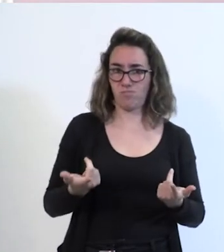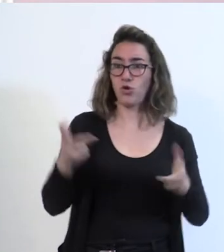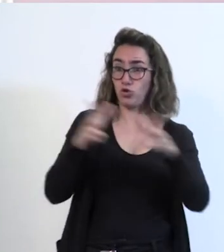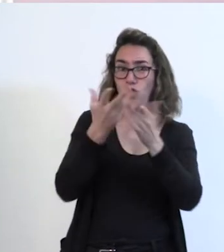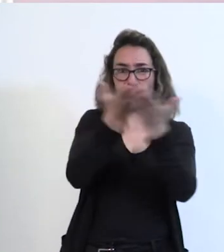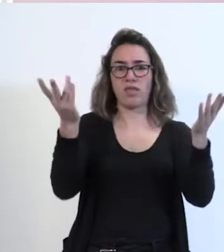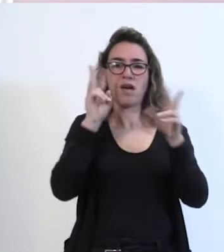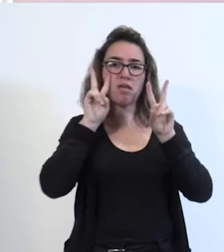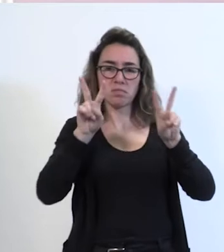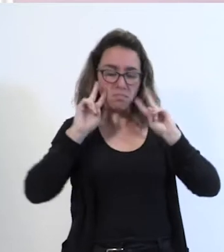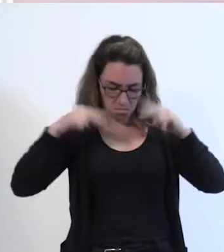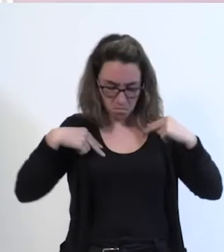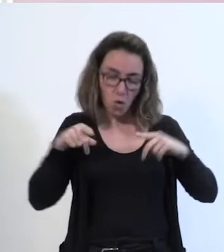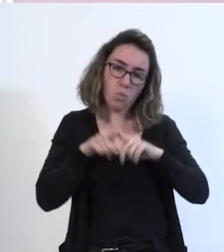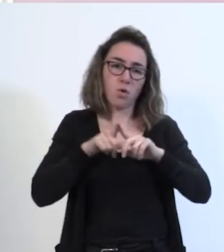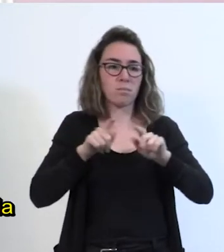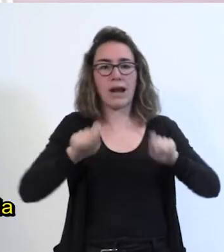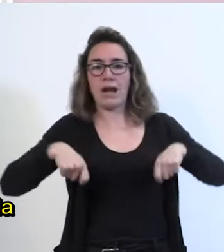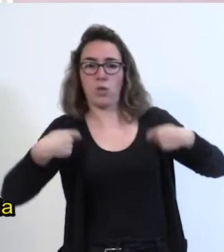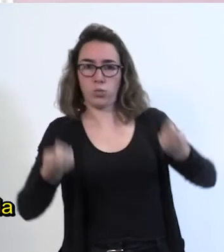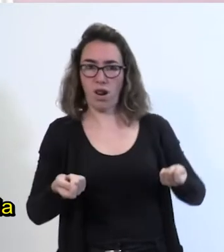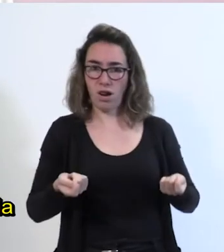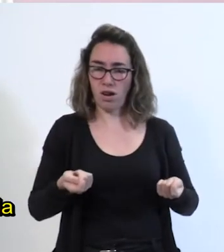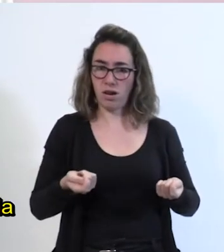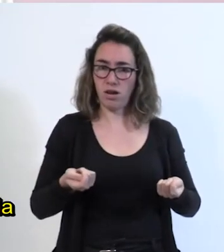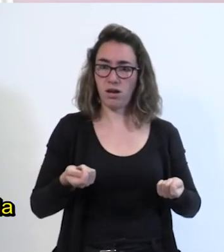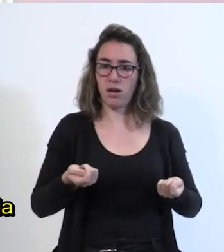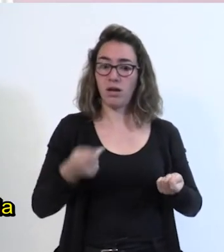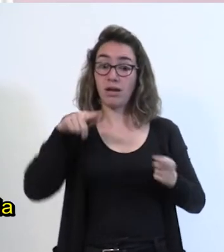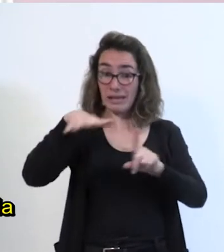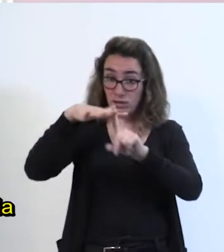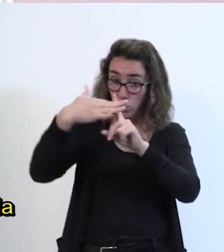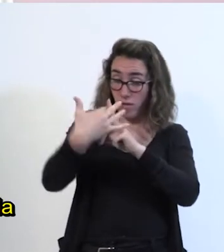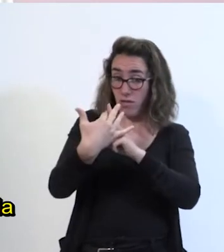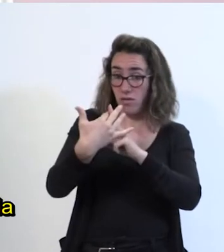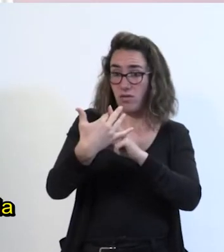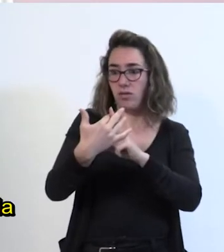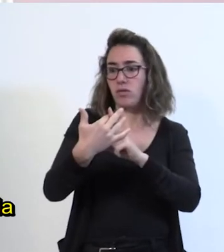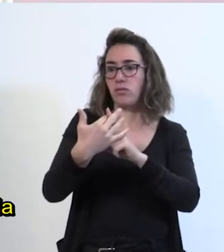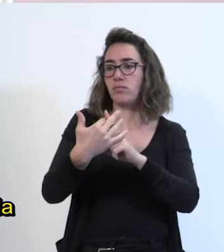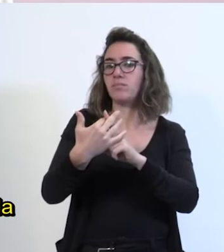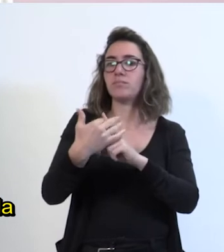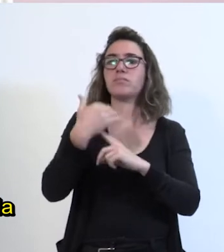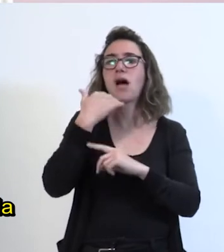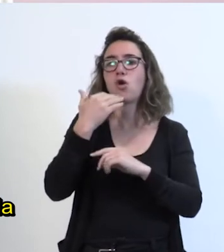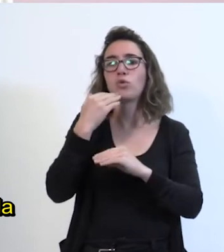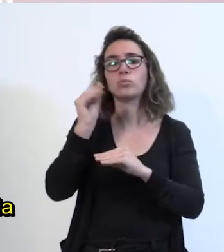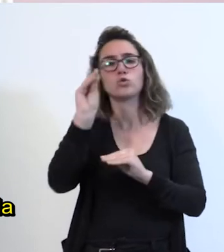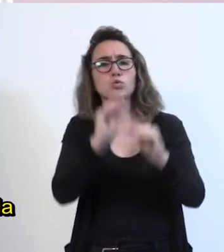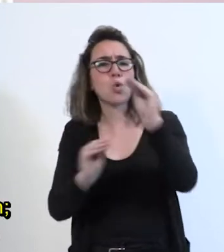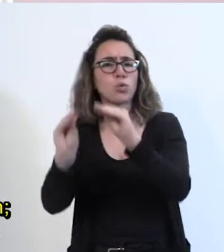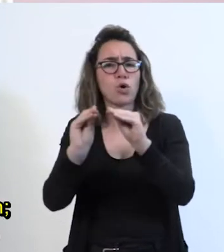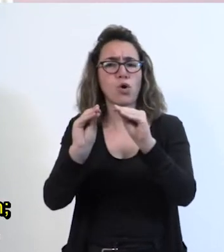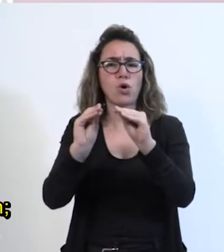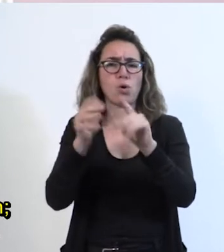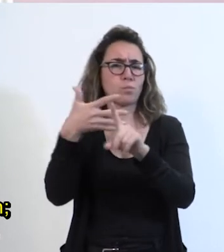si costase hacerse a una situación en la que se pueda dar una resolución no